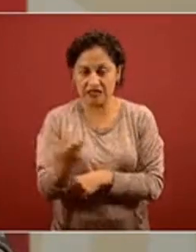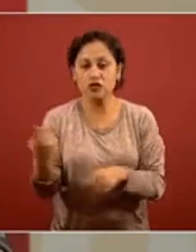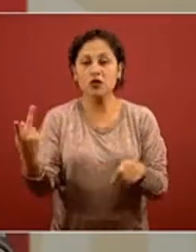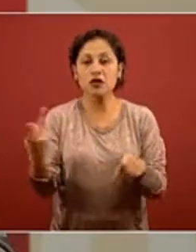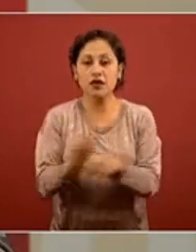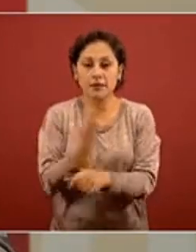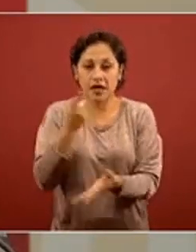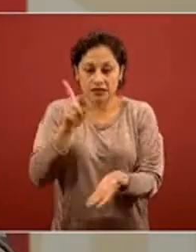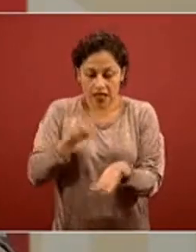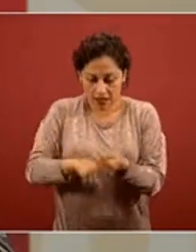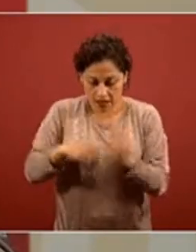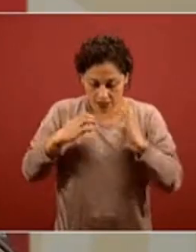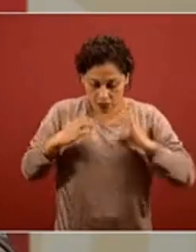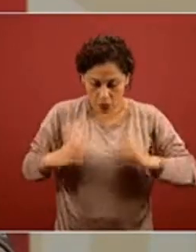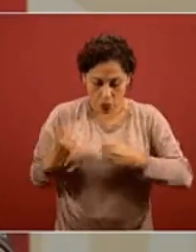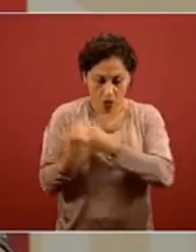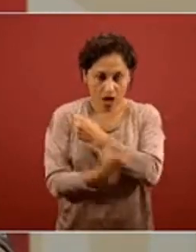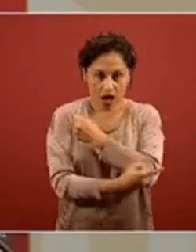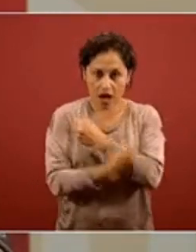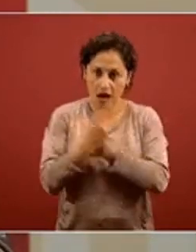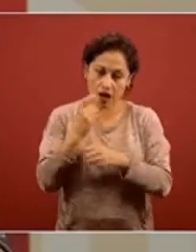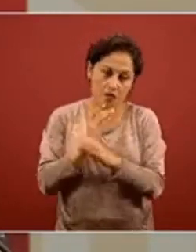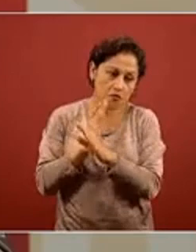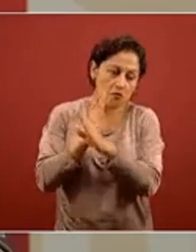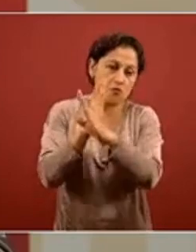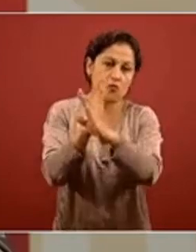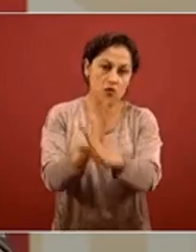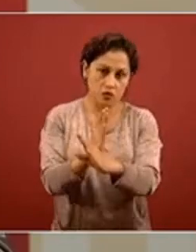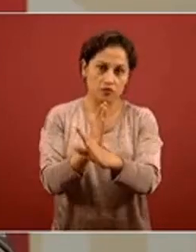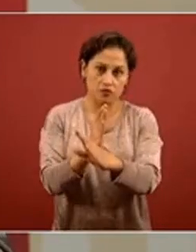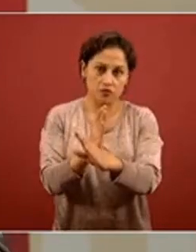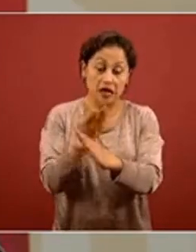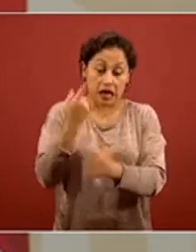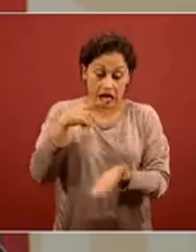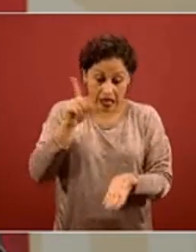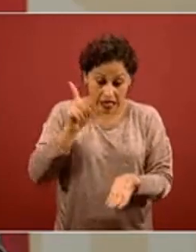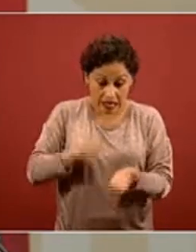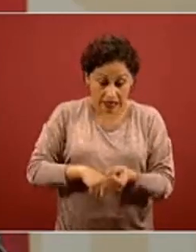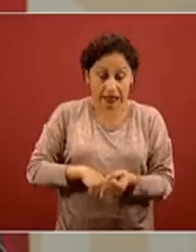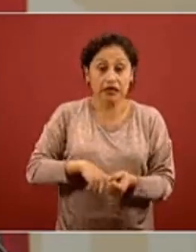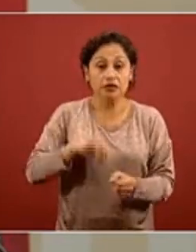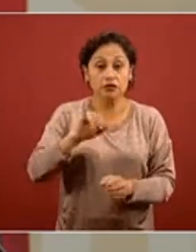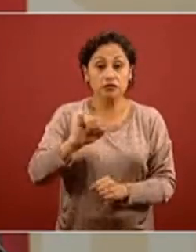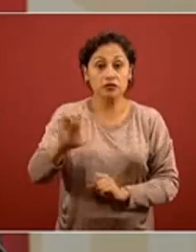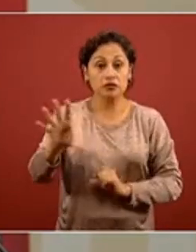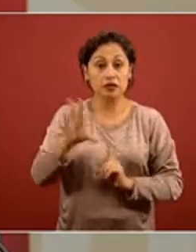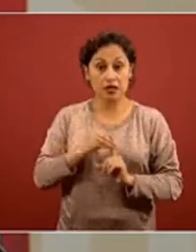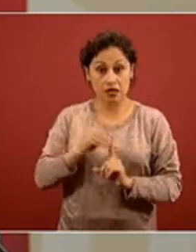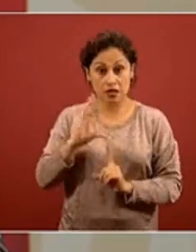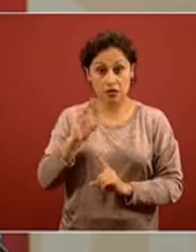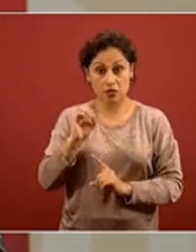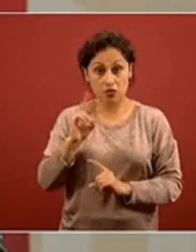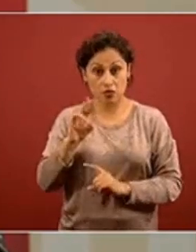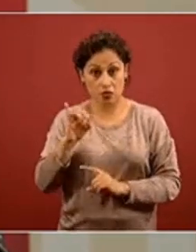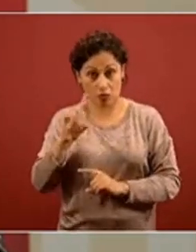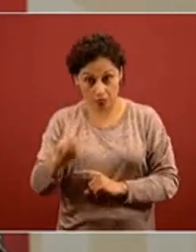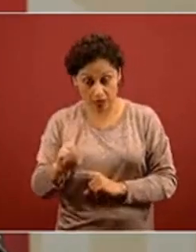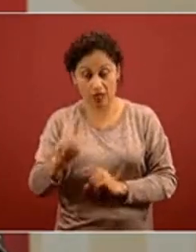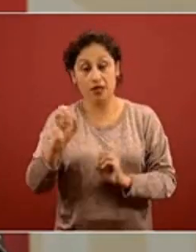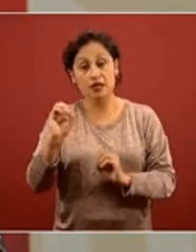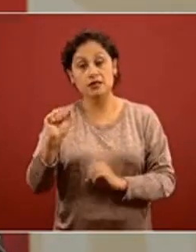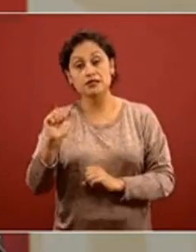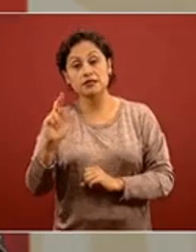inmunidad que podría despertar la infección por el virus SARS-CoV-2, con enfermedad, COVID, o sin